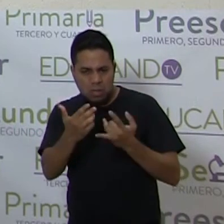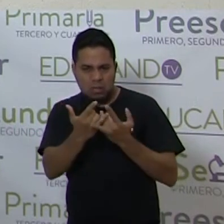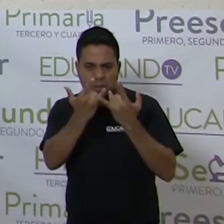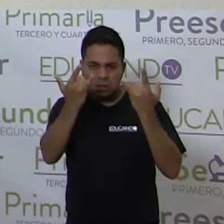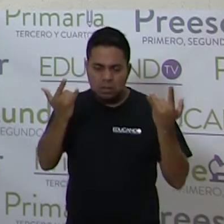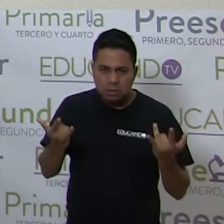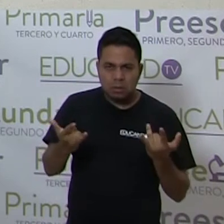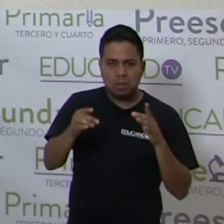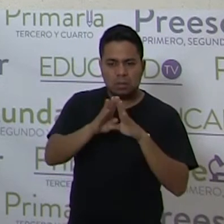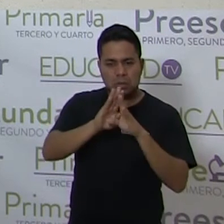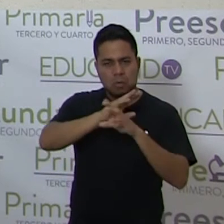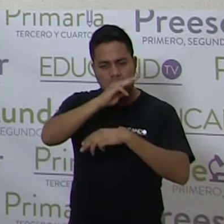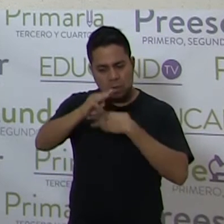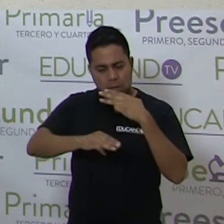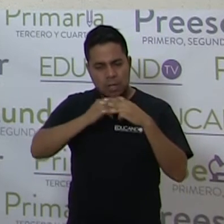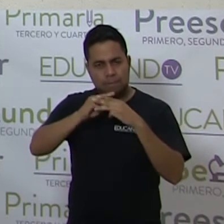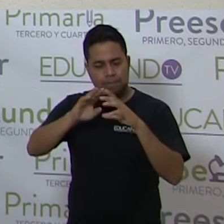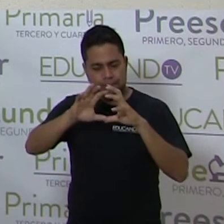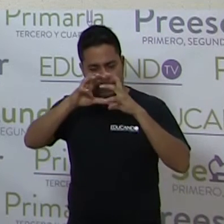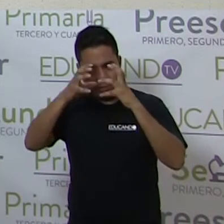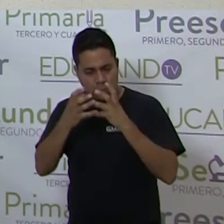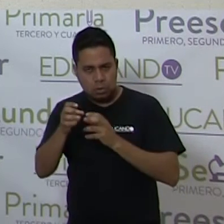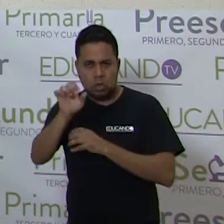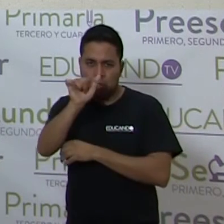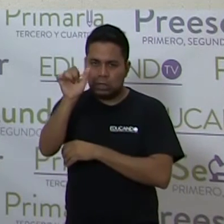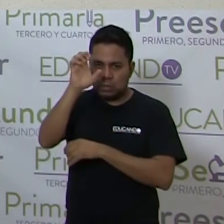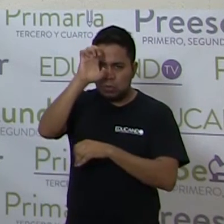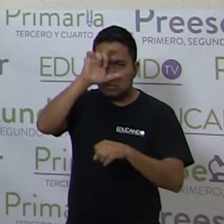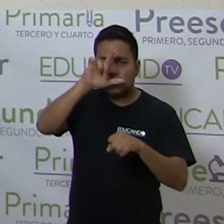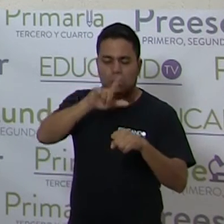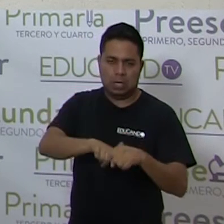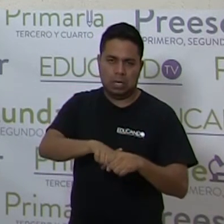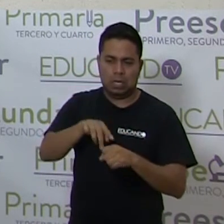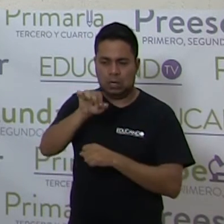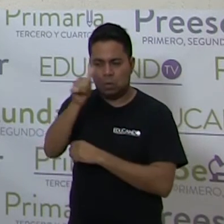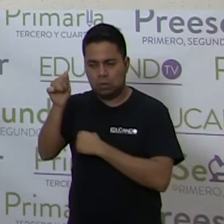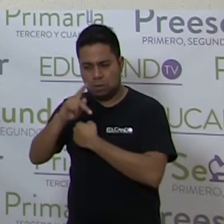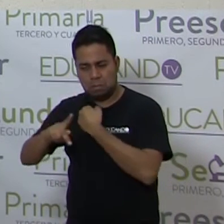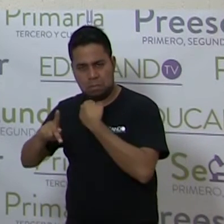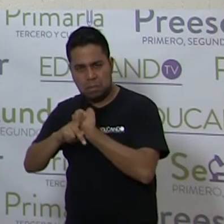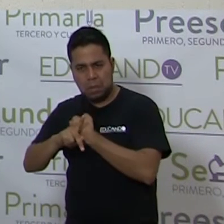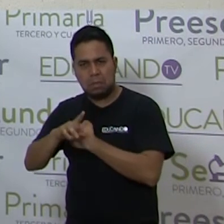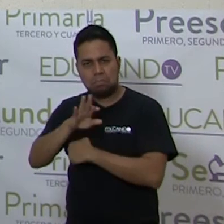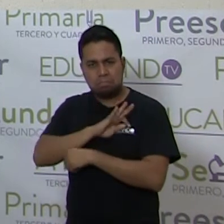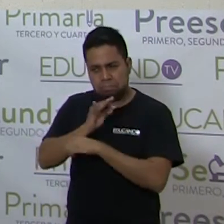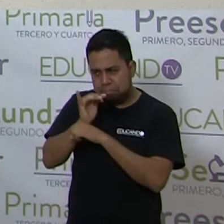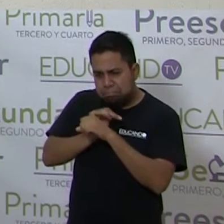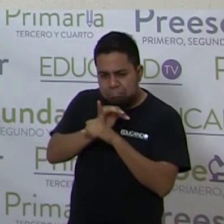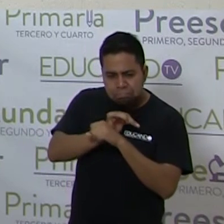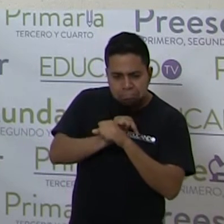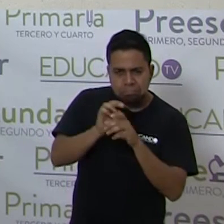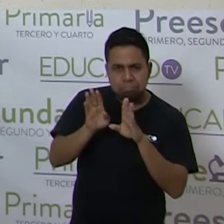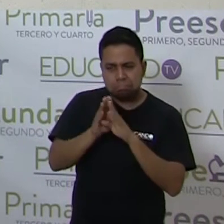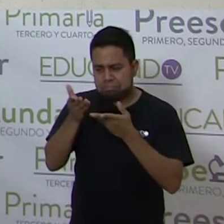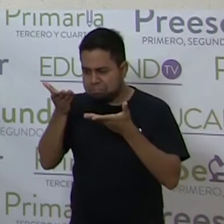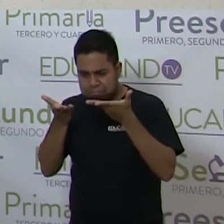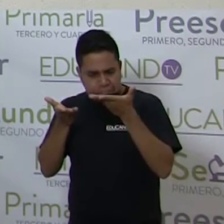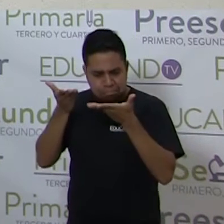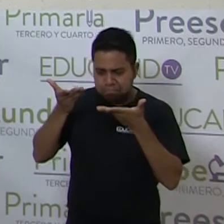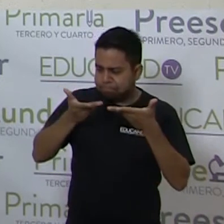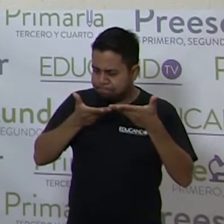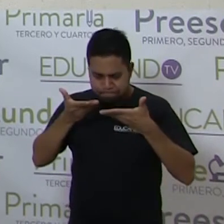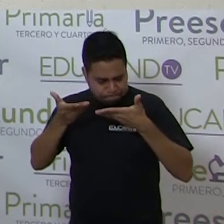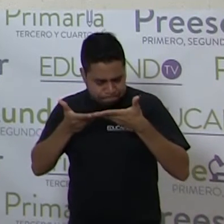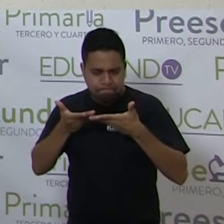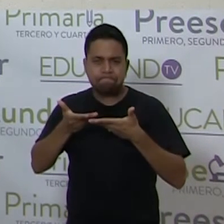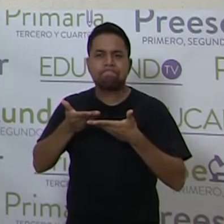mitos alrededor del mundo, alrededor de otras culturas, alrededor de otros países. Y bueno, una vez que